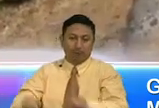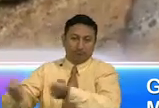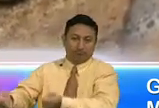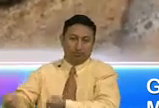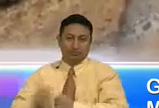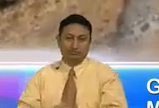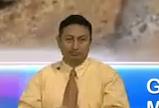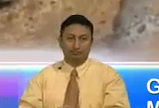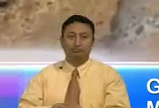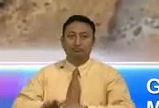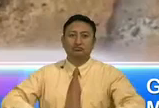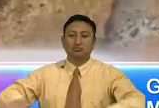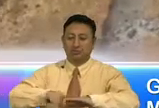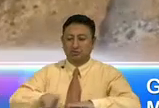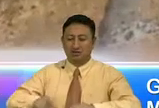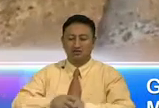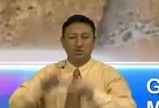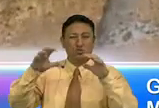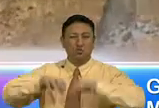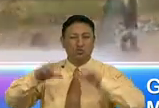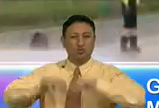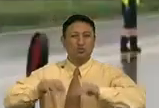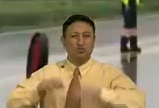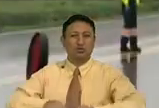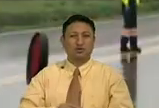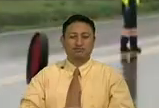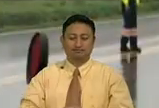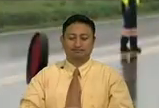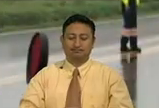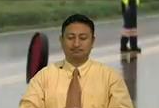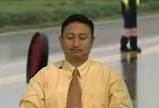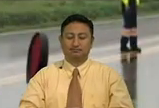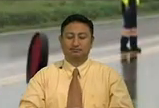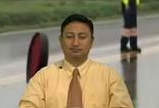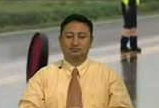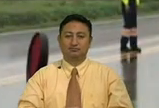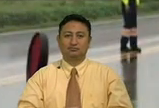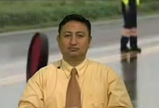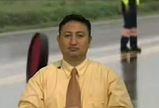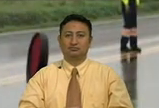se presentaba la calzada mojada por la lluvia, informó Charlie Pisa.